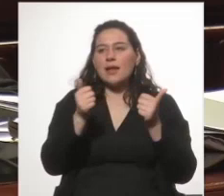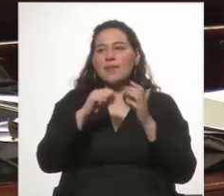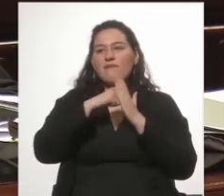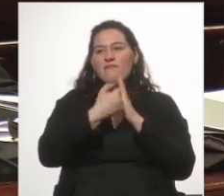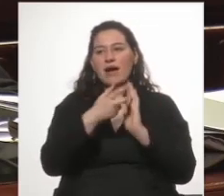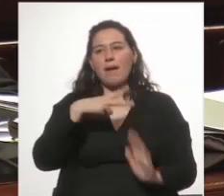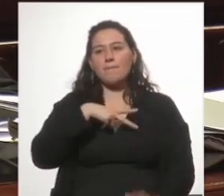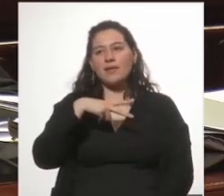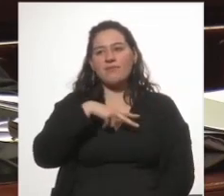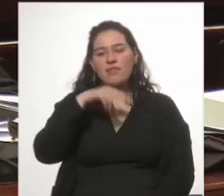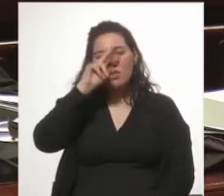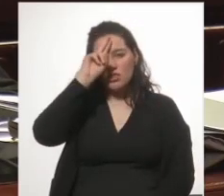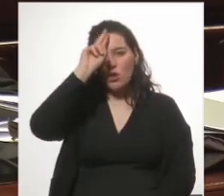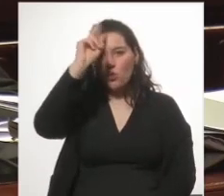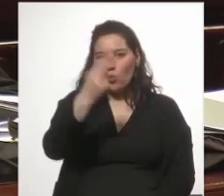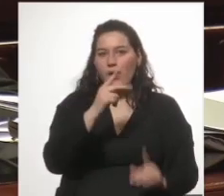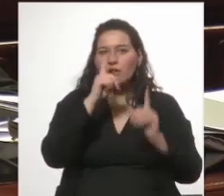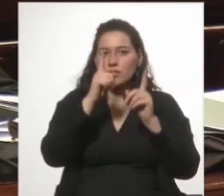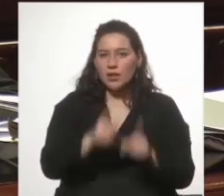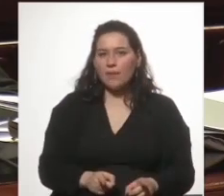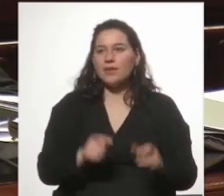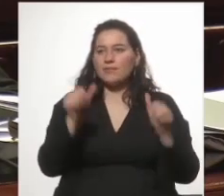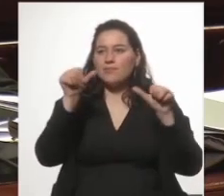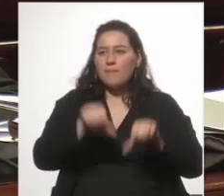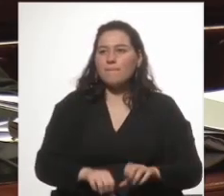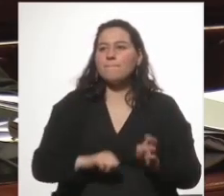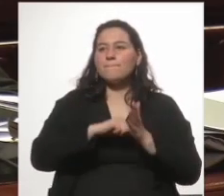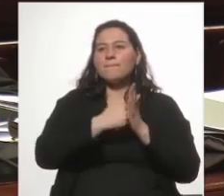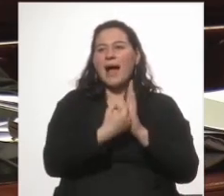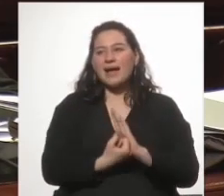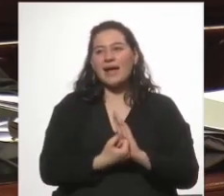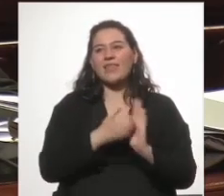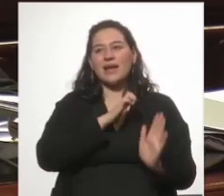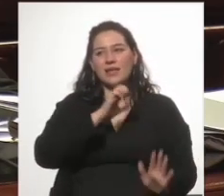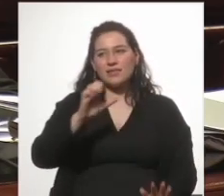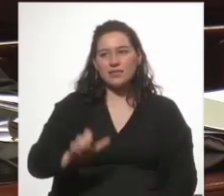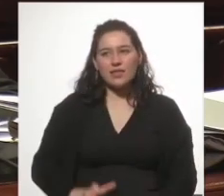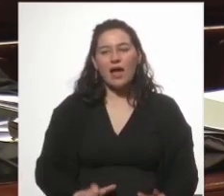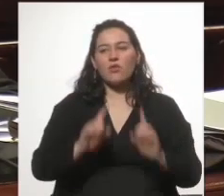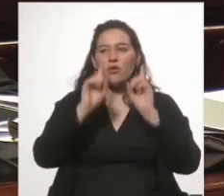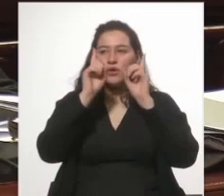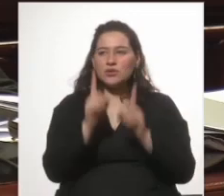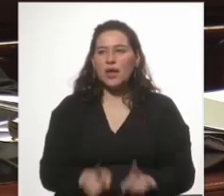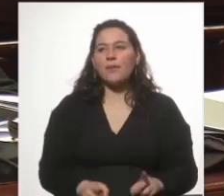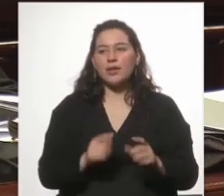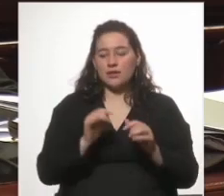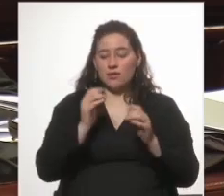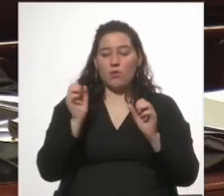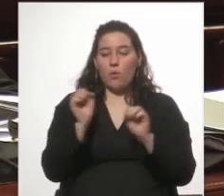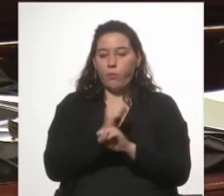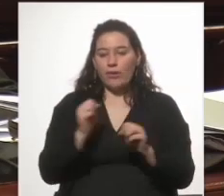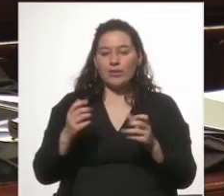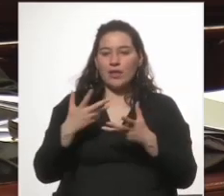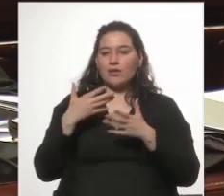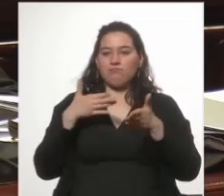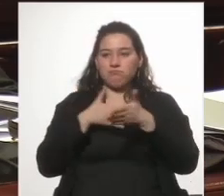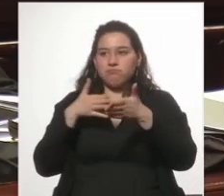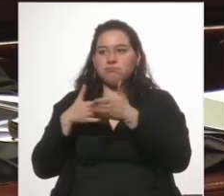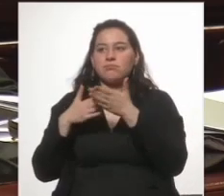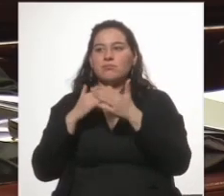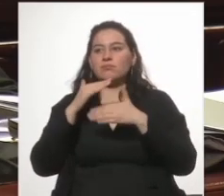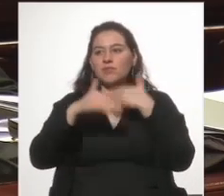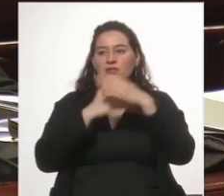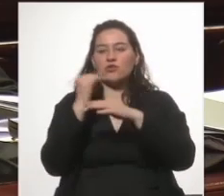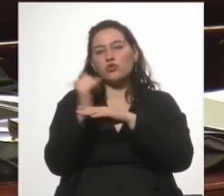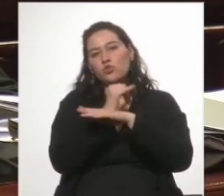privada nacional, la demolición de la banca estatal y muy particularmente su exclusión como instrumento de desarrollo industrial y agropecuario. Se